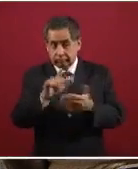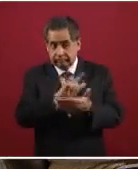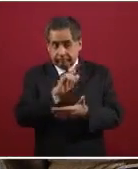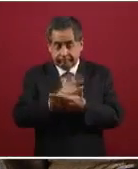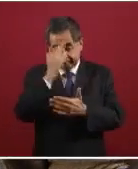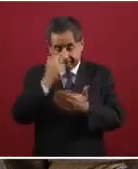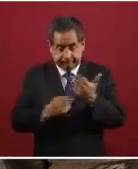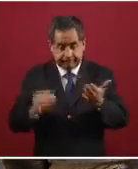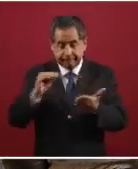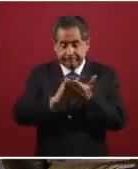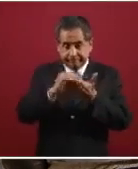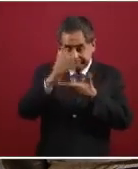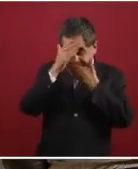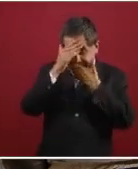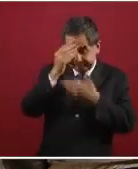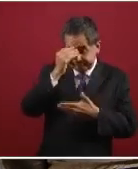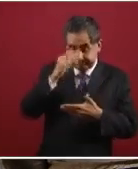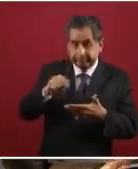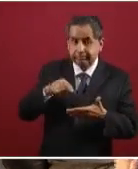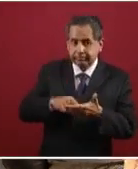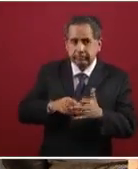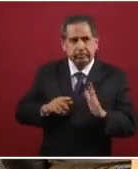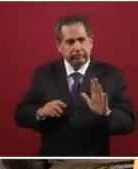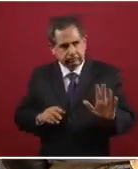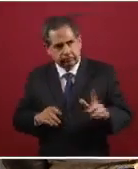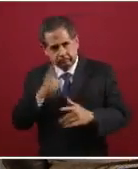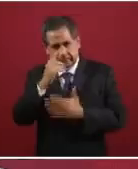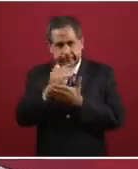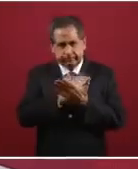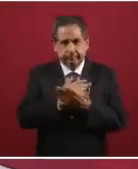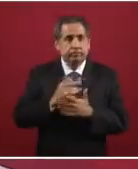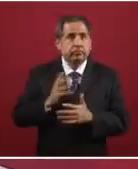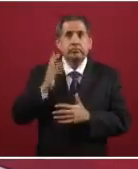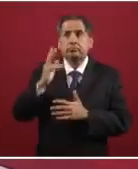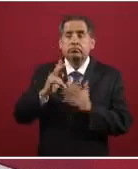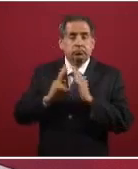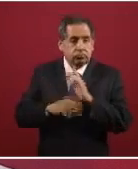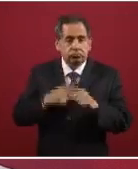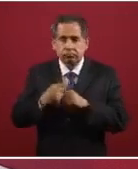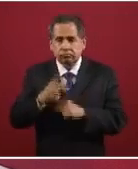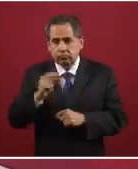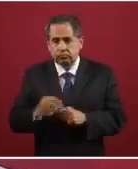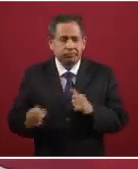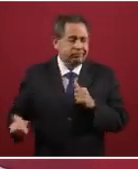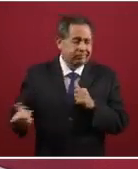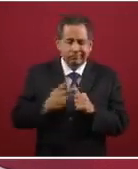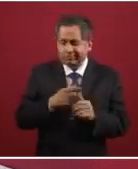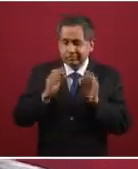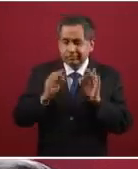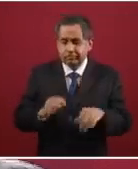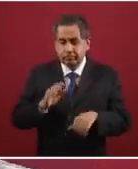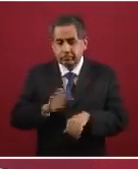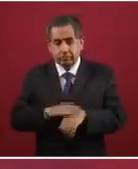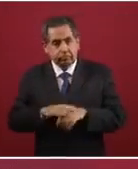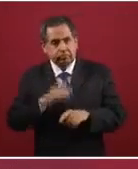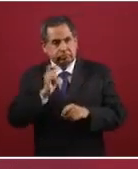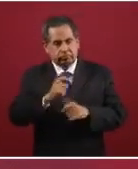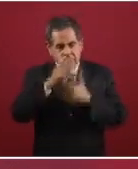que podamos tomar acciones efectivas para evitar que se repita en Estados Unidos. Y la primera medida efectiva es asumir que es